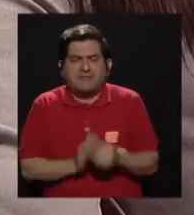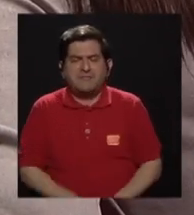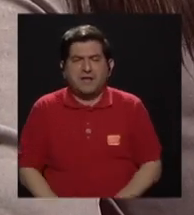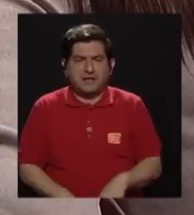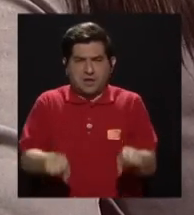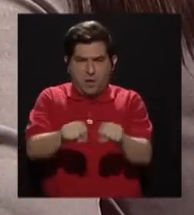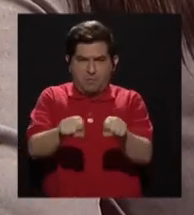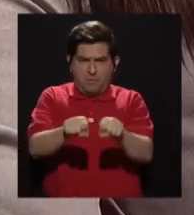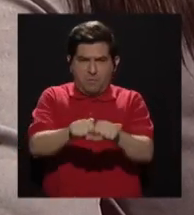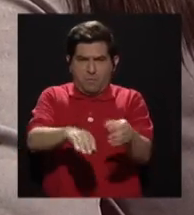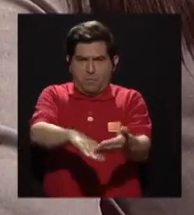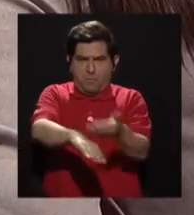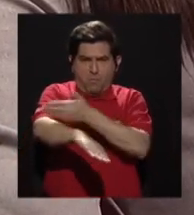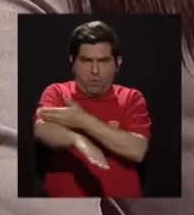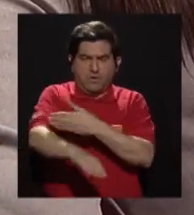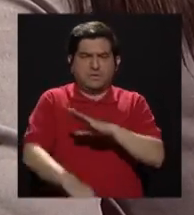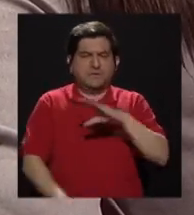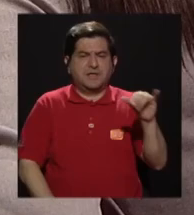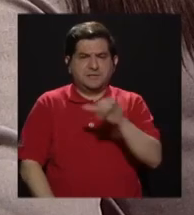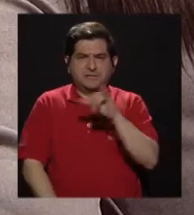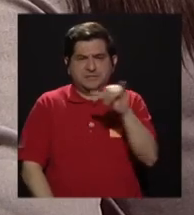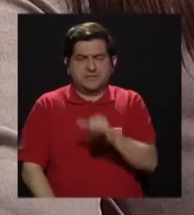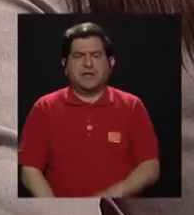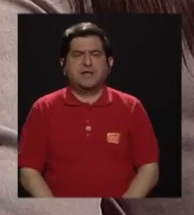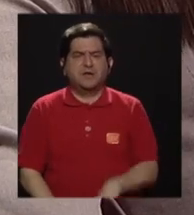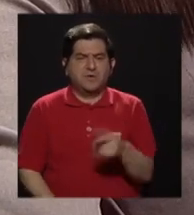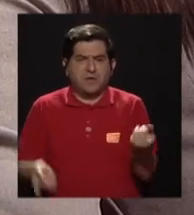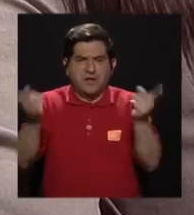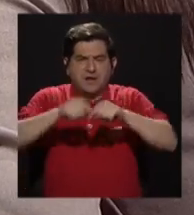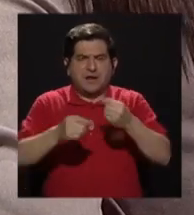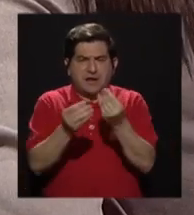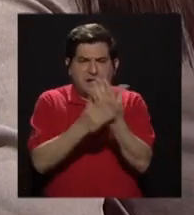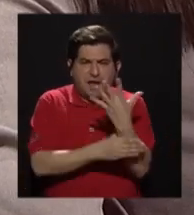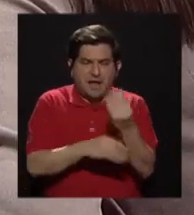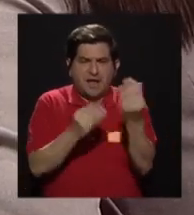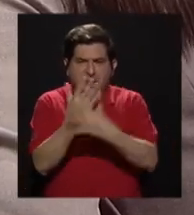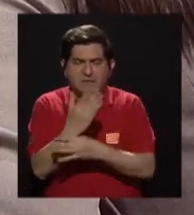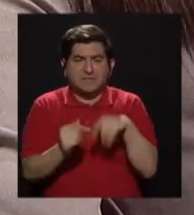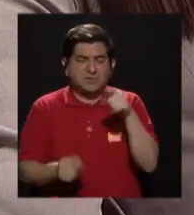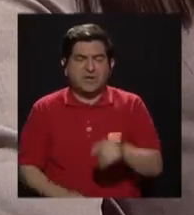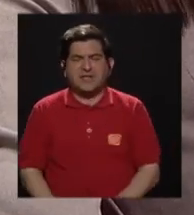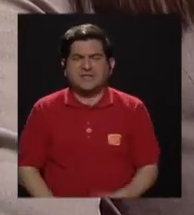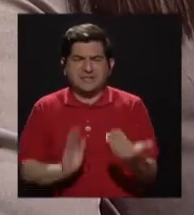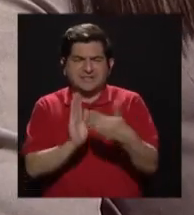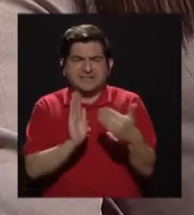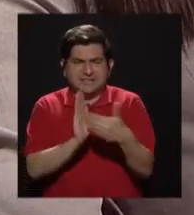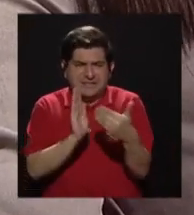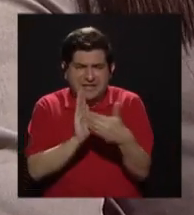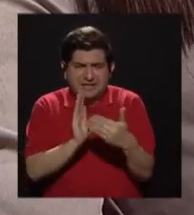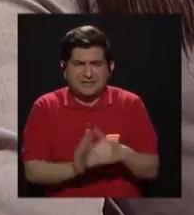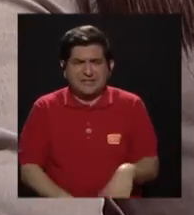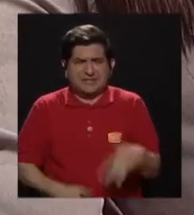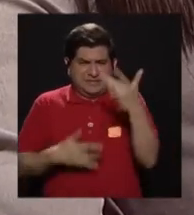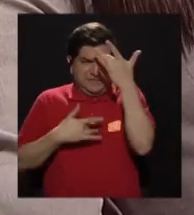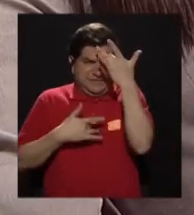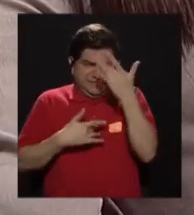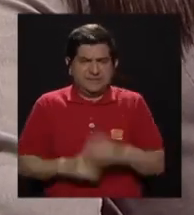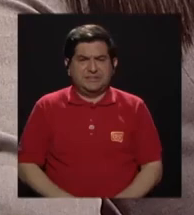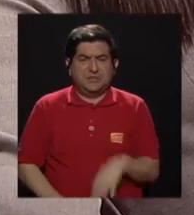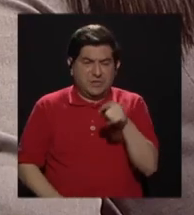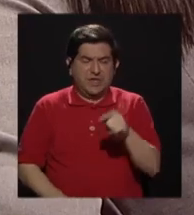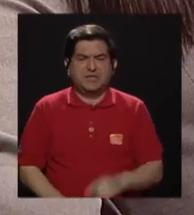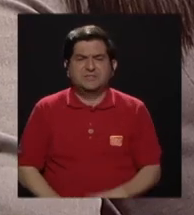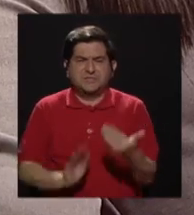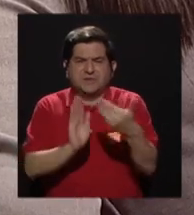botas como en los guantes. Y eso provoca que ellas tengan hongos, ¿verdad? Que no son tratados, que con el tiempo van deteriorando su